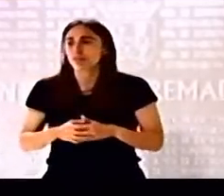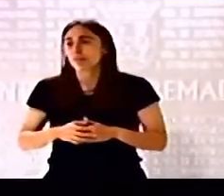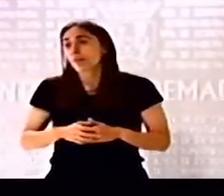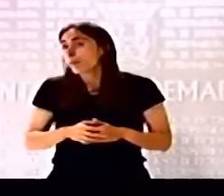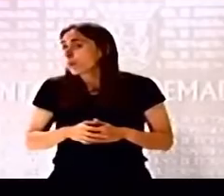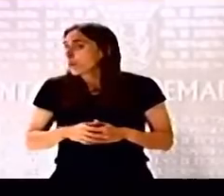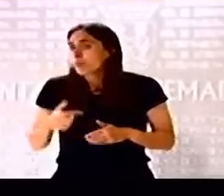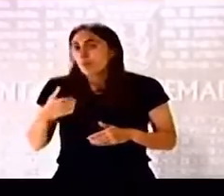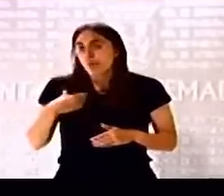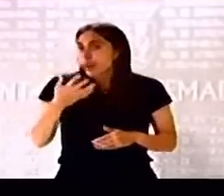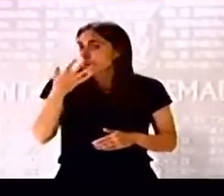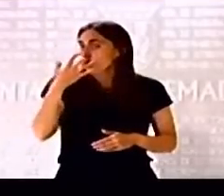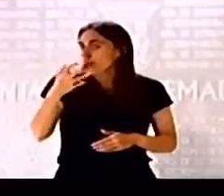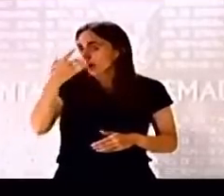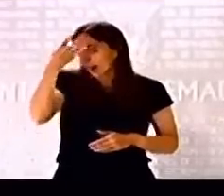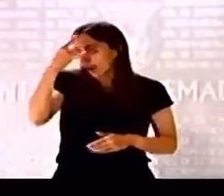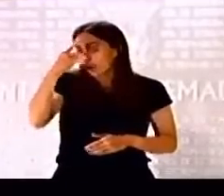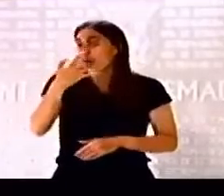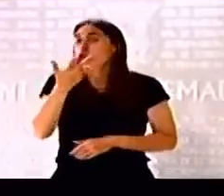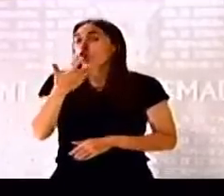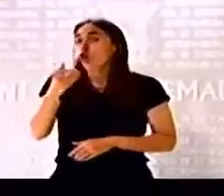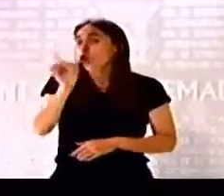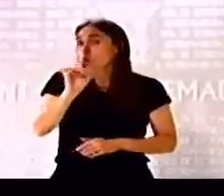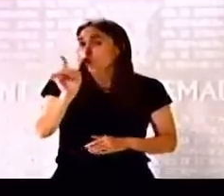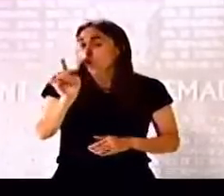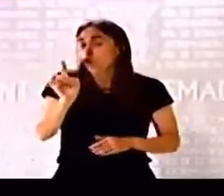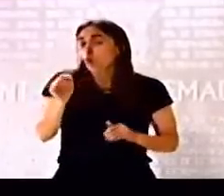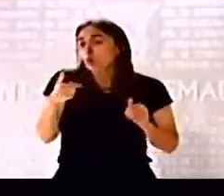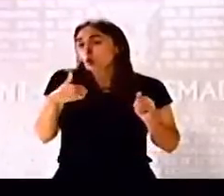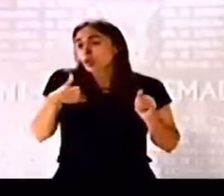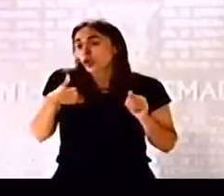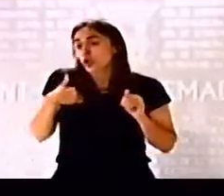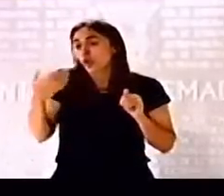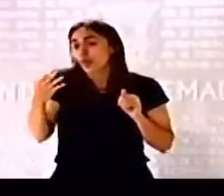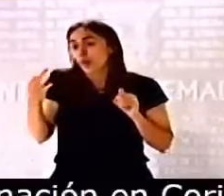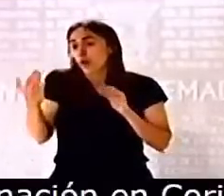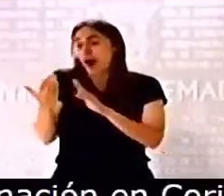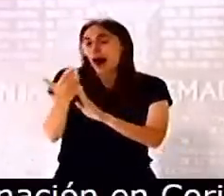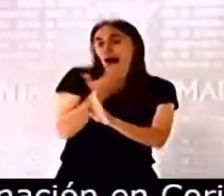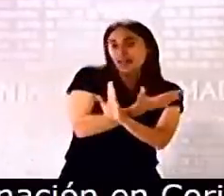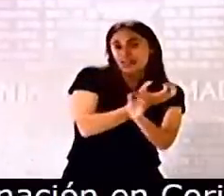Desconozco la queja de Coria y me tendría que enterar antes de responderle.